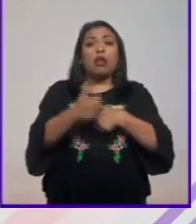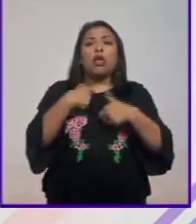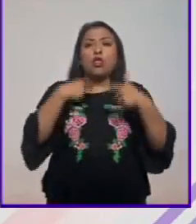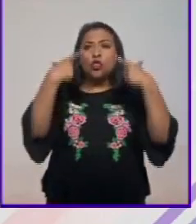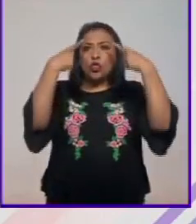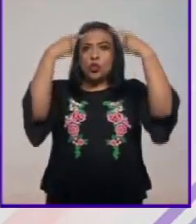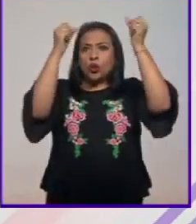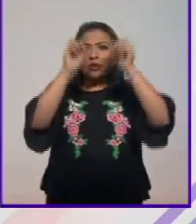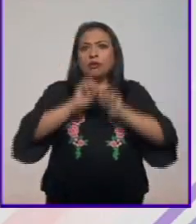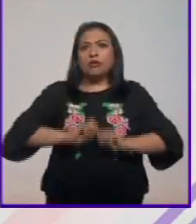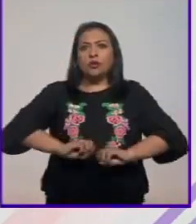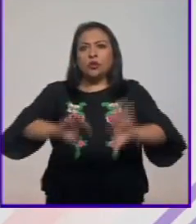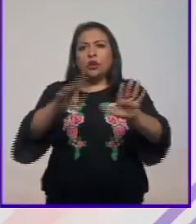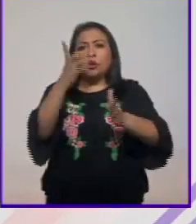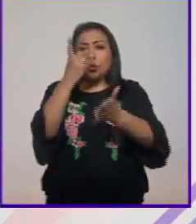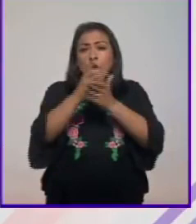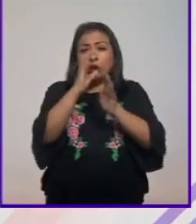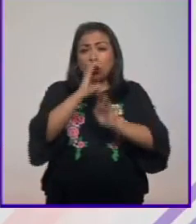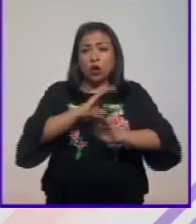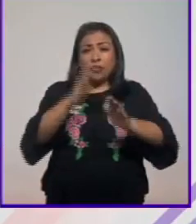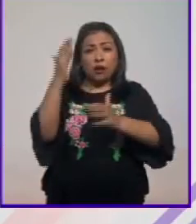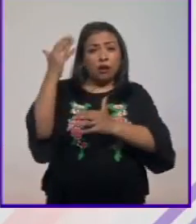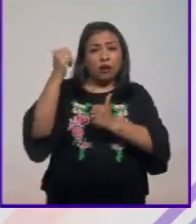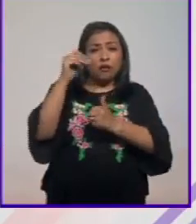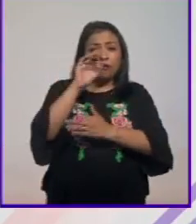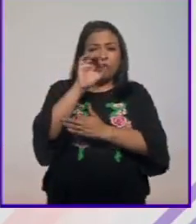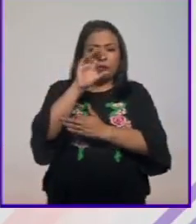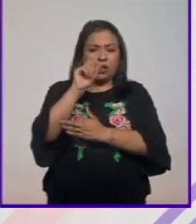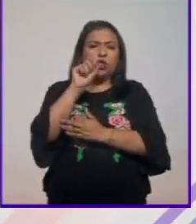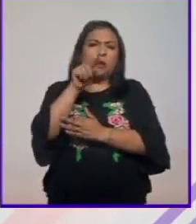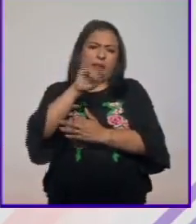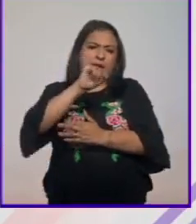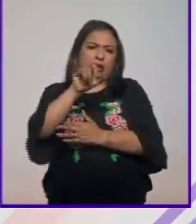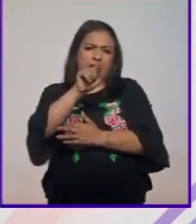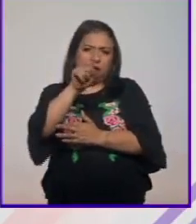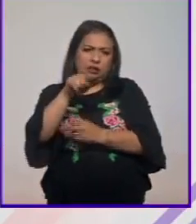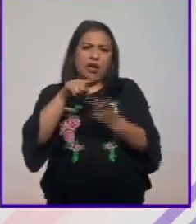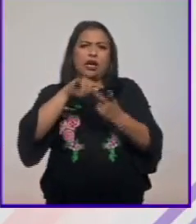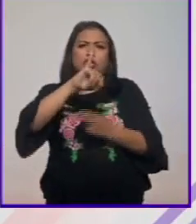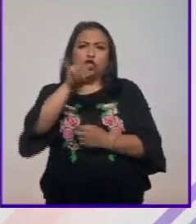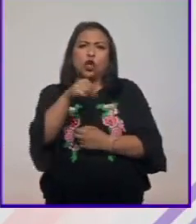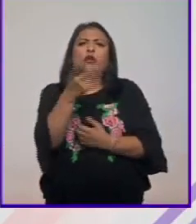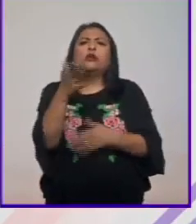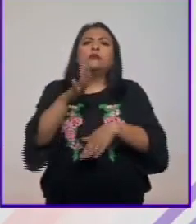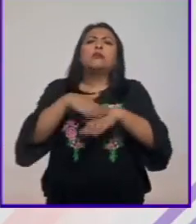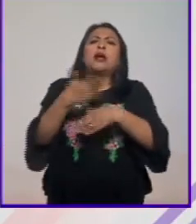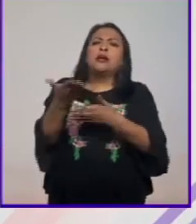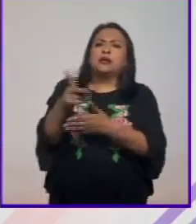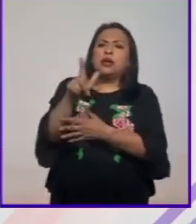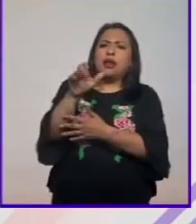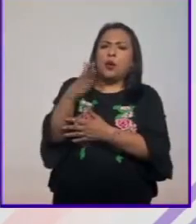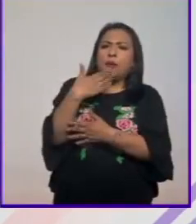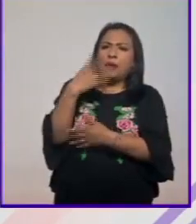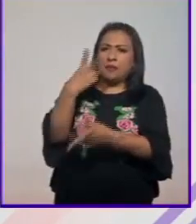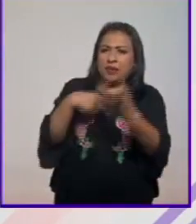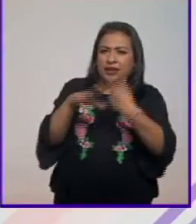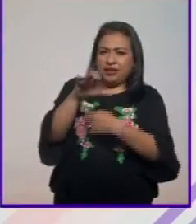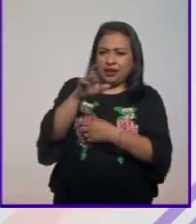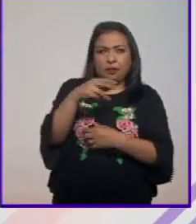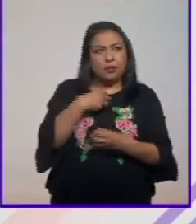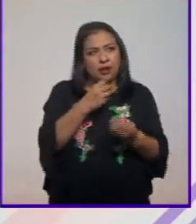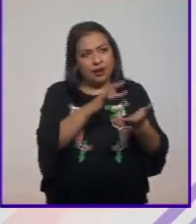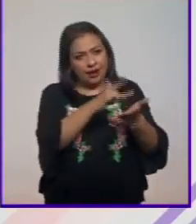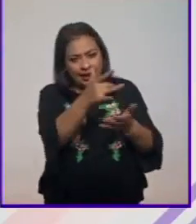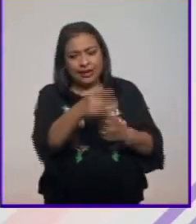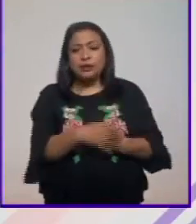está suelto, pero no solo para cantar flamenco, sino también, ¿por qué no jazz, jotas y qué más? Laura, bienvenida, Carmen. Muchas gracias,